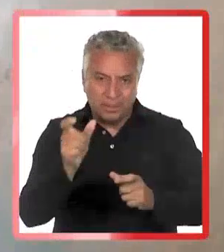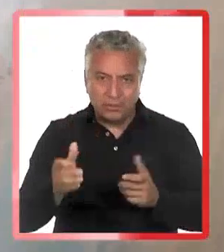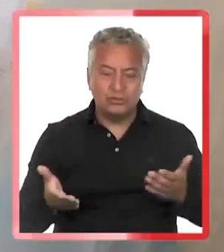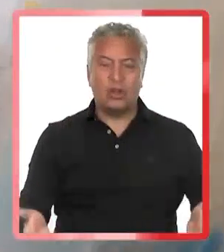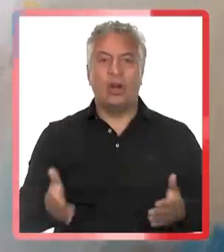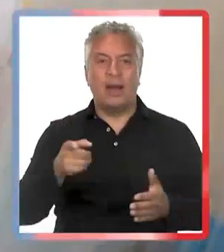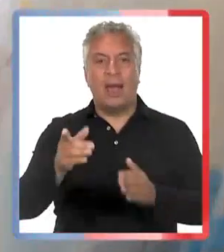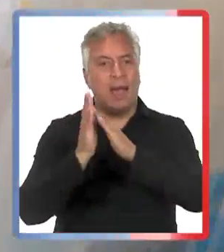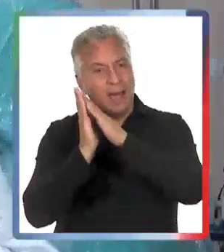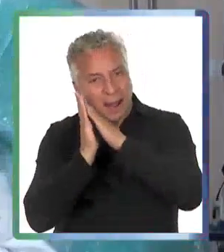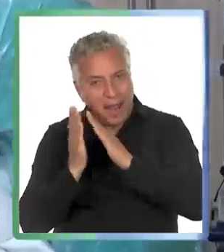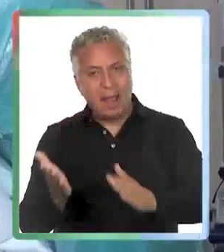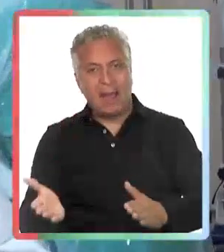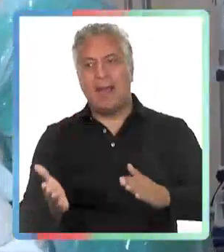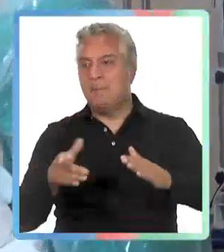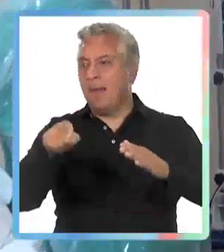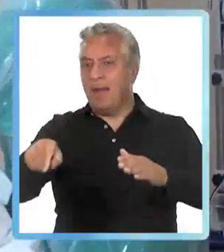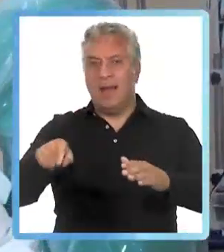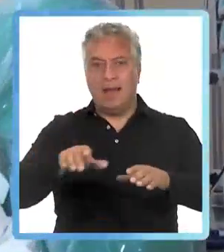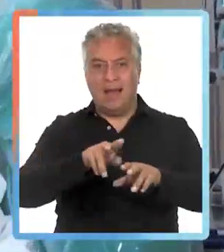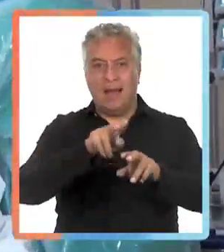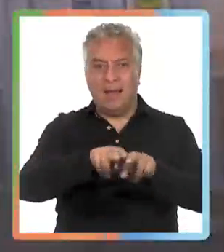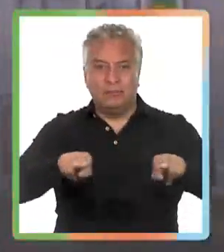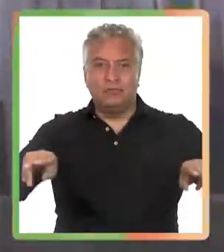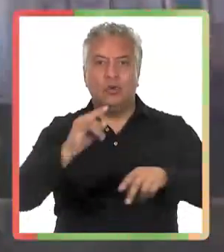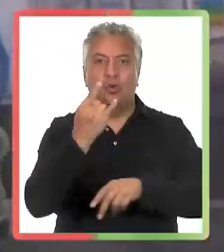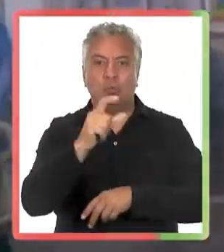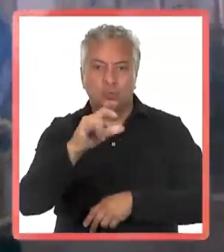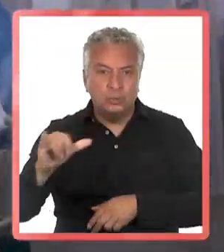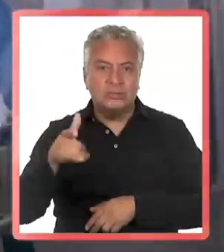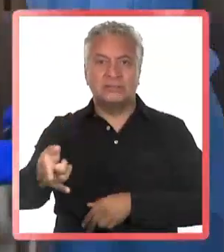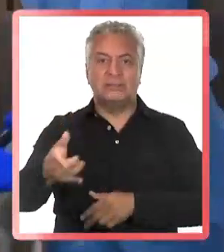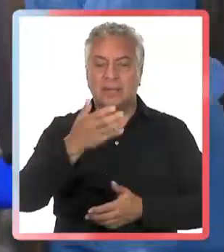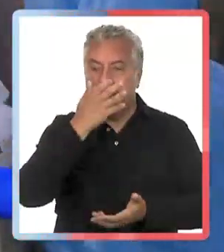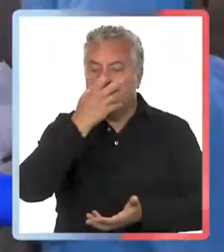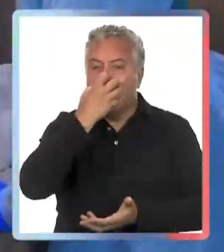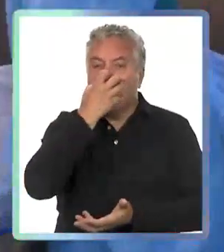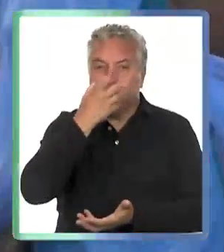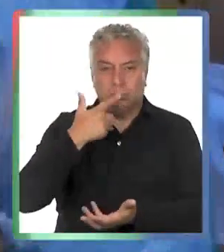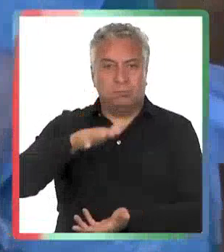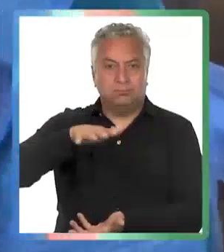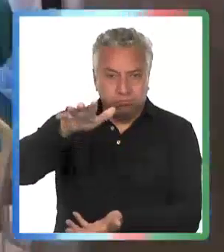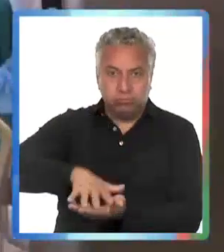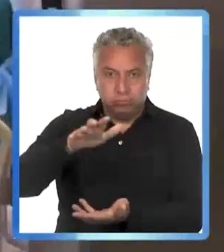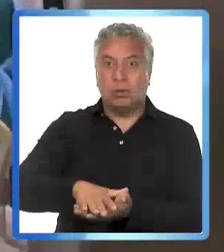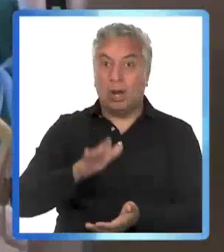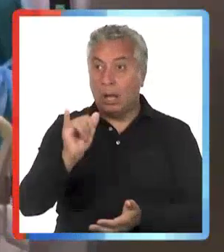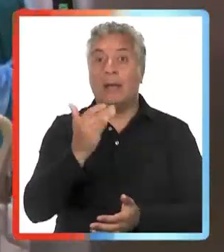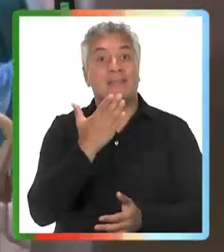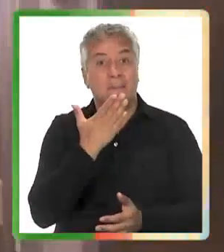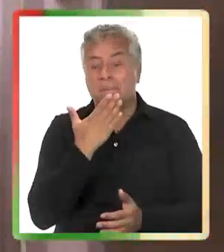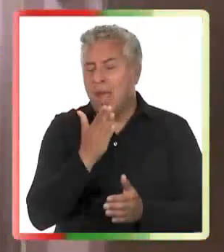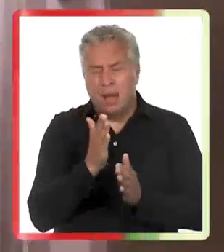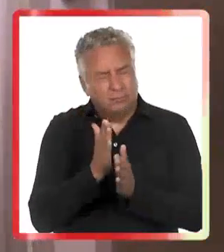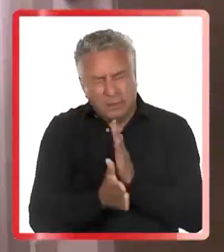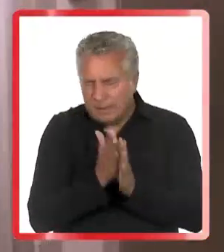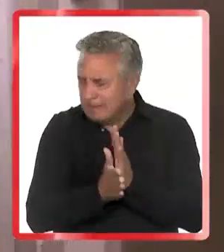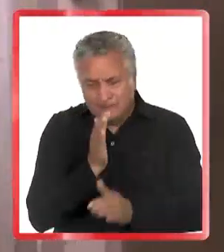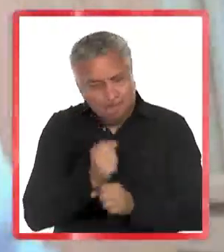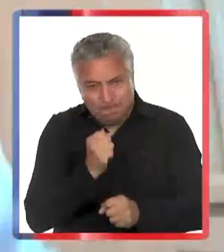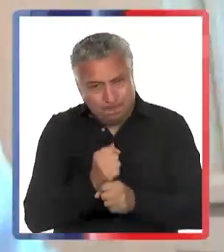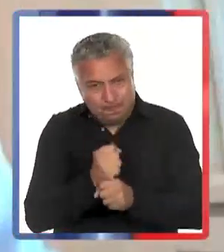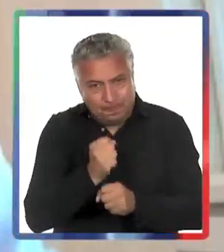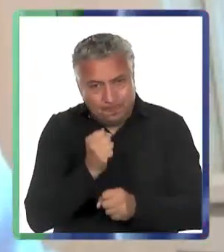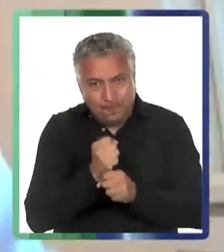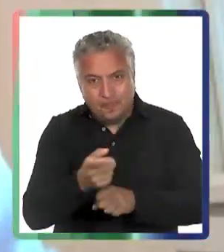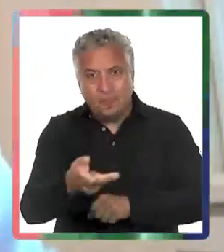en términos de camas críticas, de ventiladores, de personal especializado, pero también a un rápido desarrollo de vacunas de las que